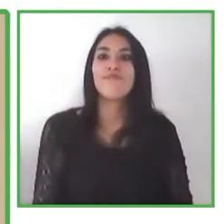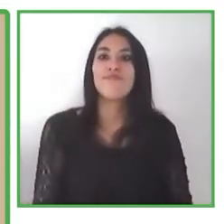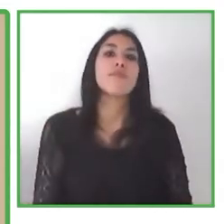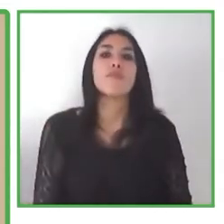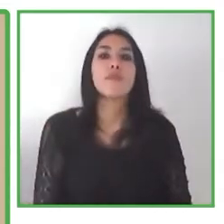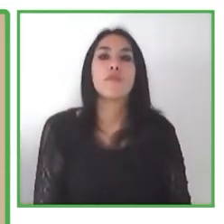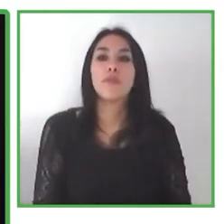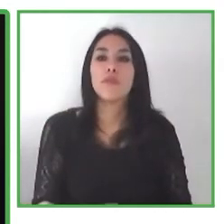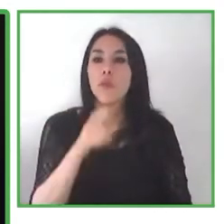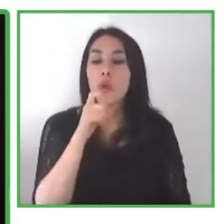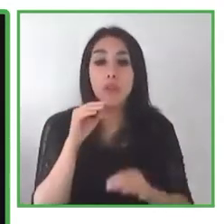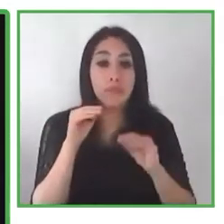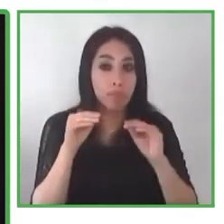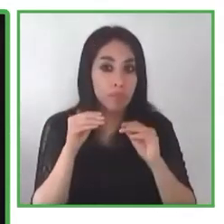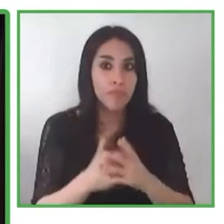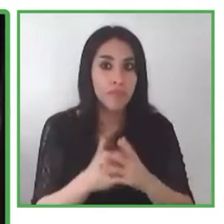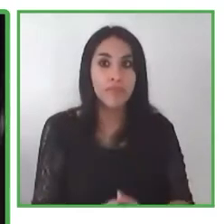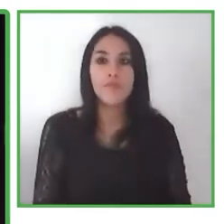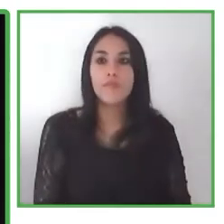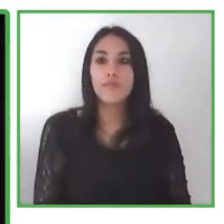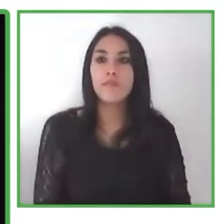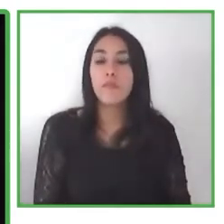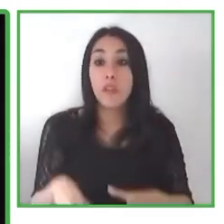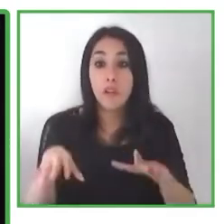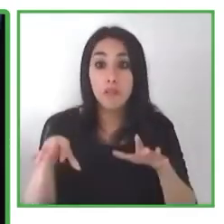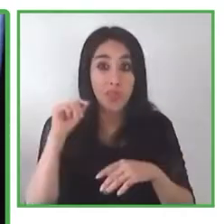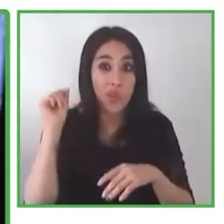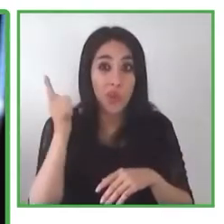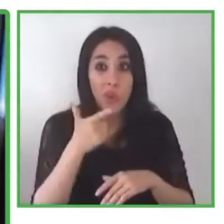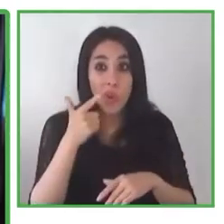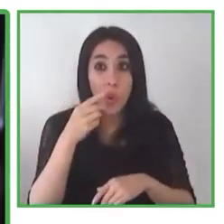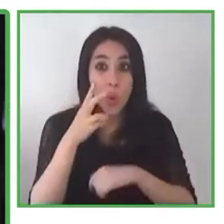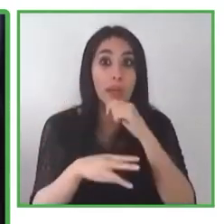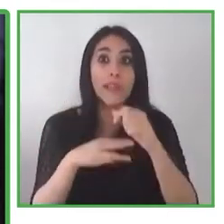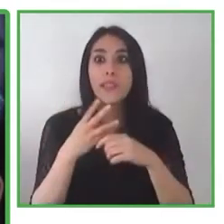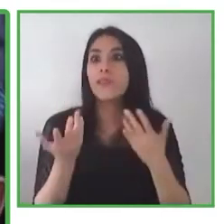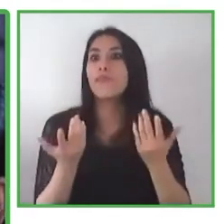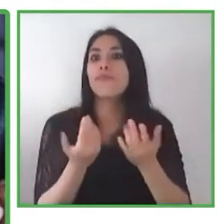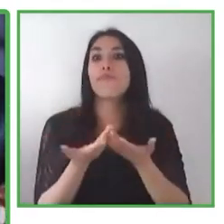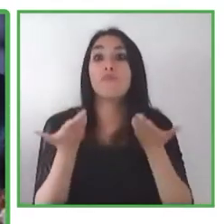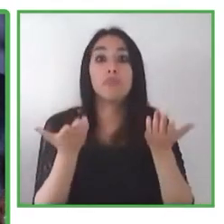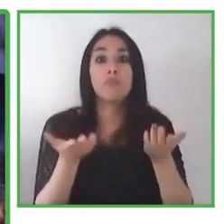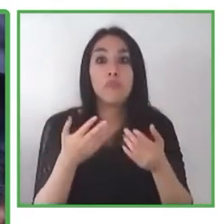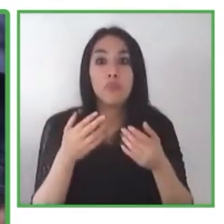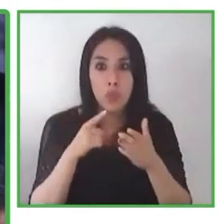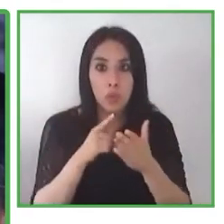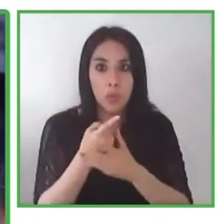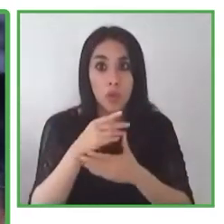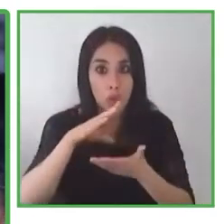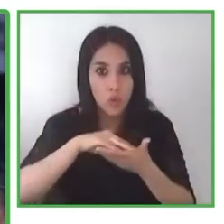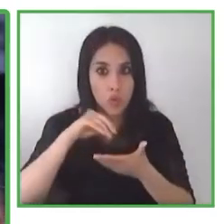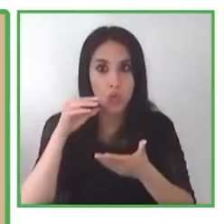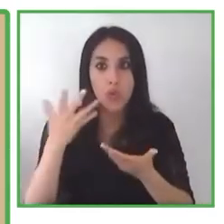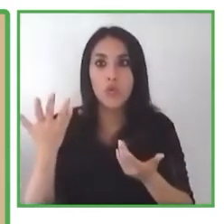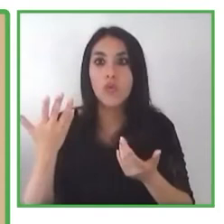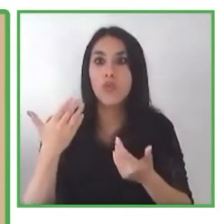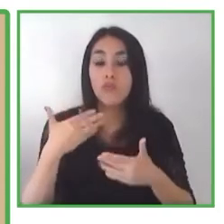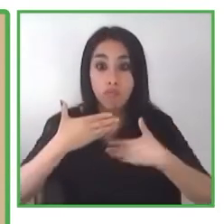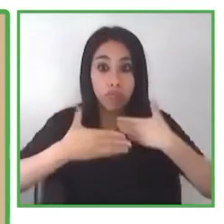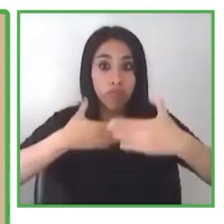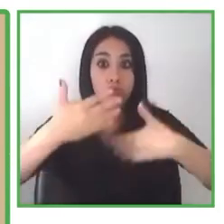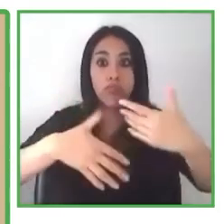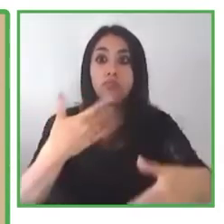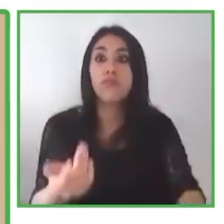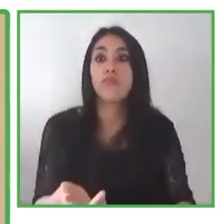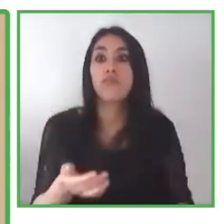educación, que tiene que ver con tener una educación de calidad inclusiva para todo el mundo y que nos entregue oportunidades de aprendizaje a lo largo